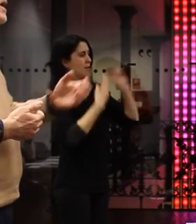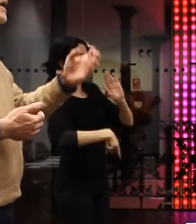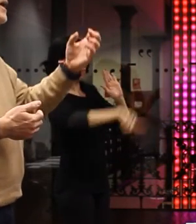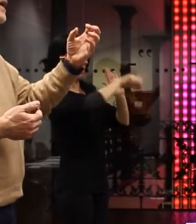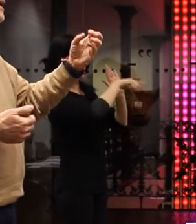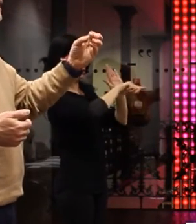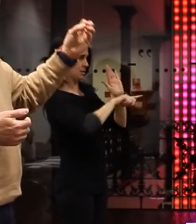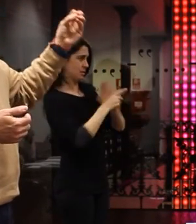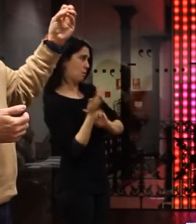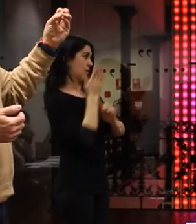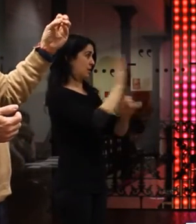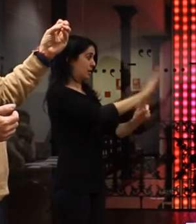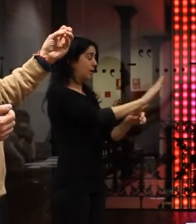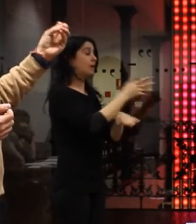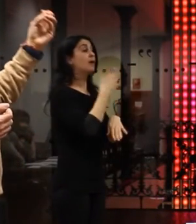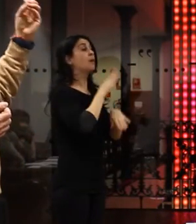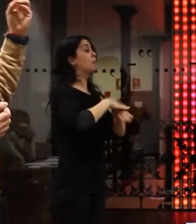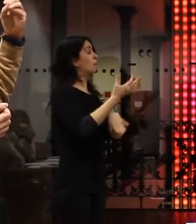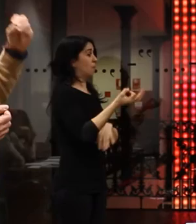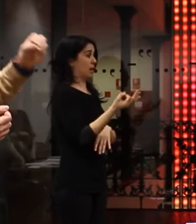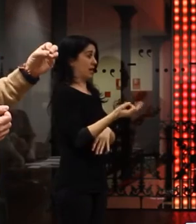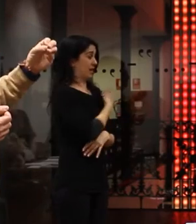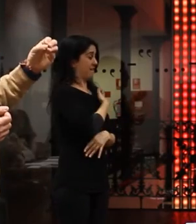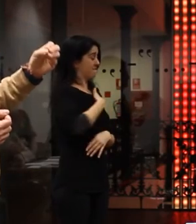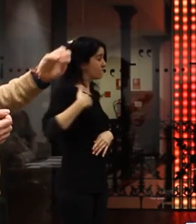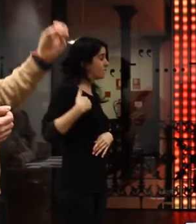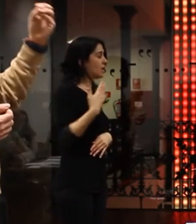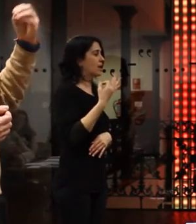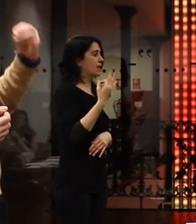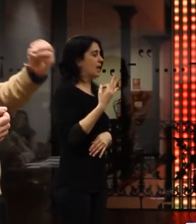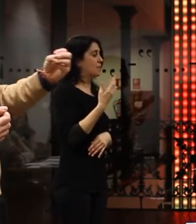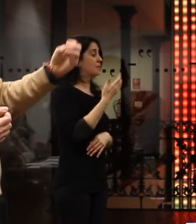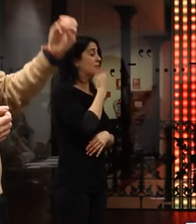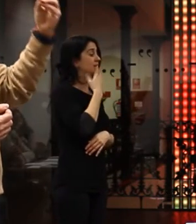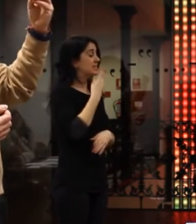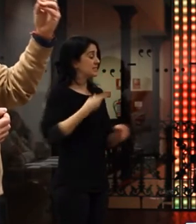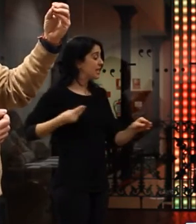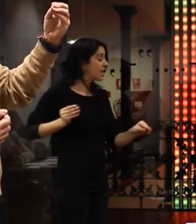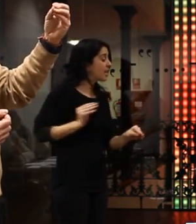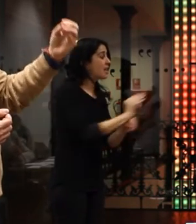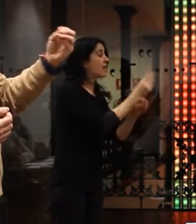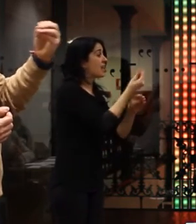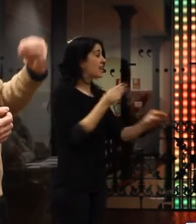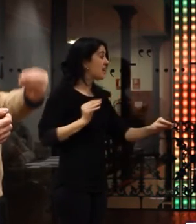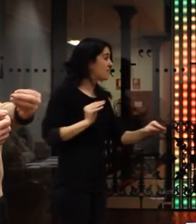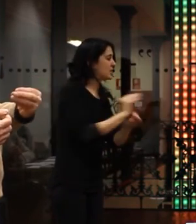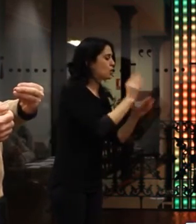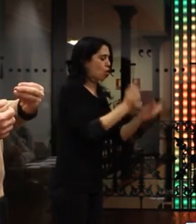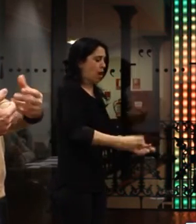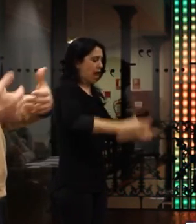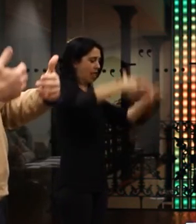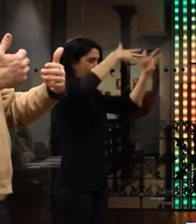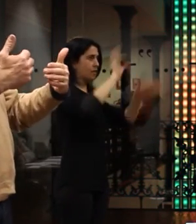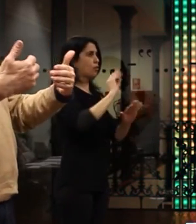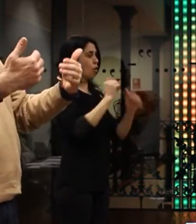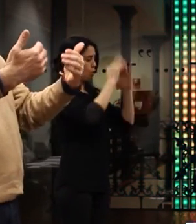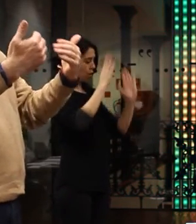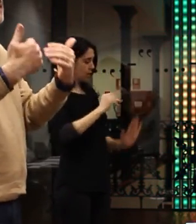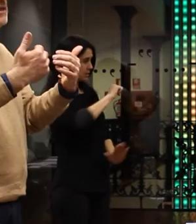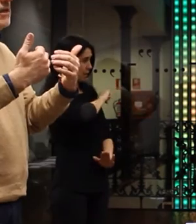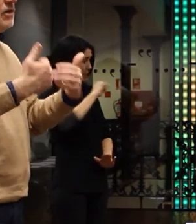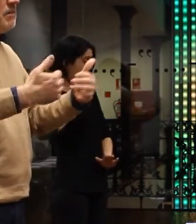Podemos, en el que va a haber desgravaciones fiscales para las inversiones en los edificios y en las viviendas particulares,